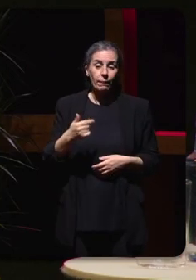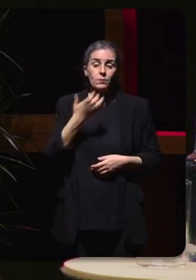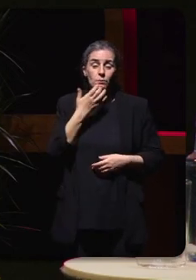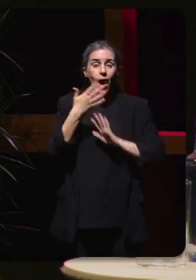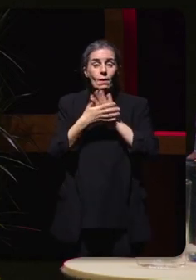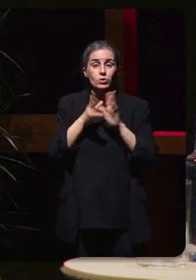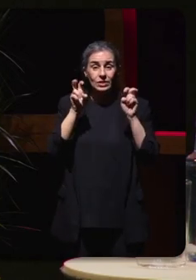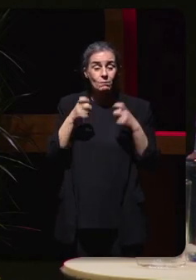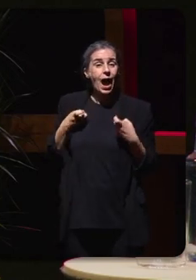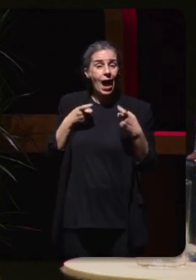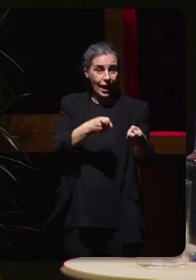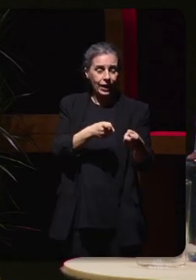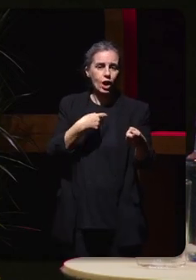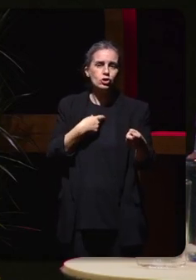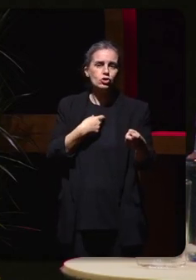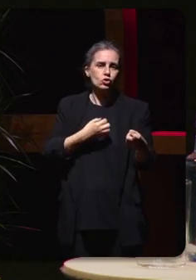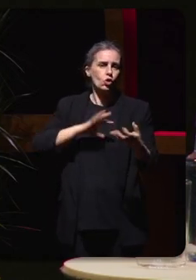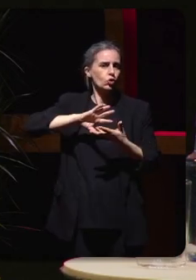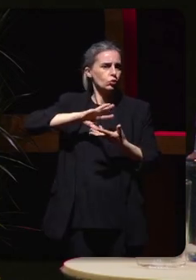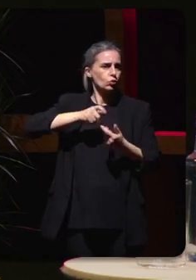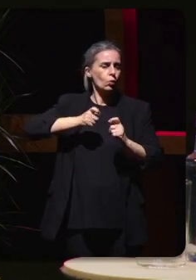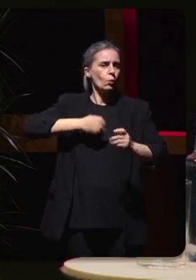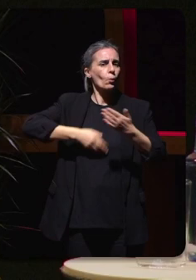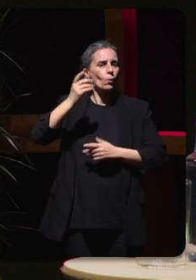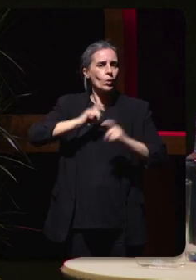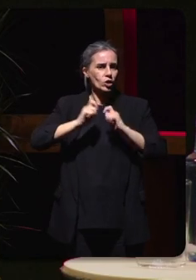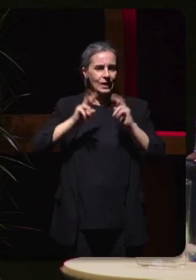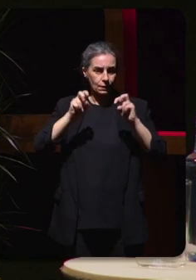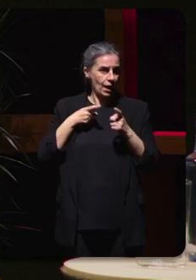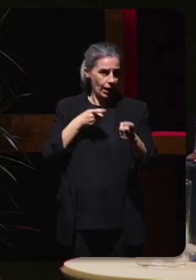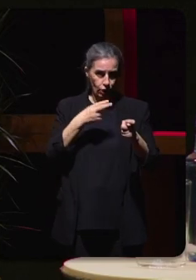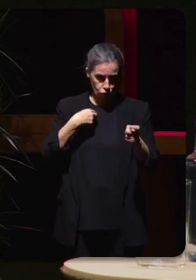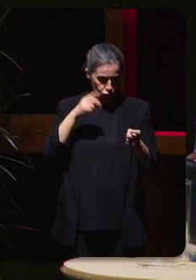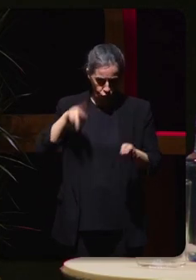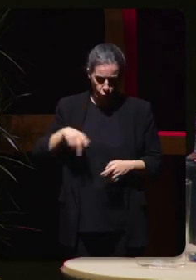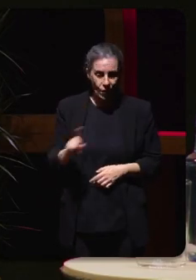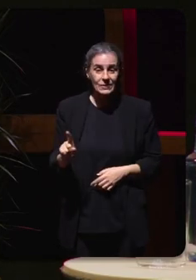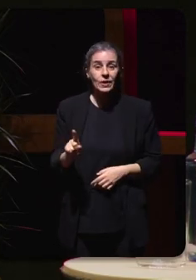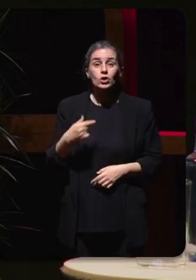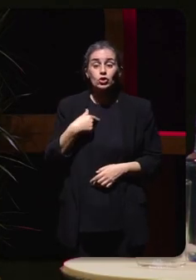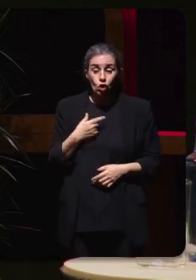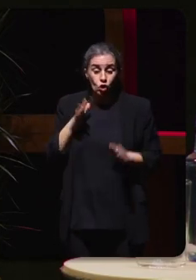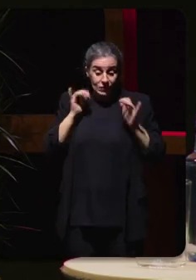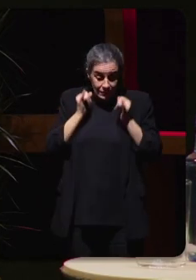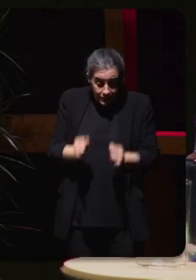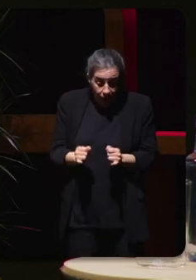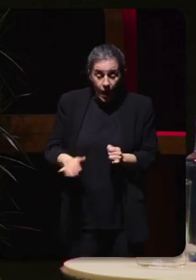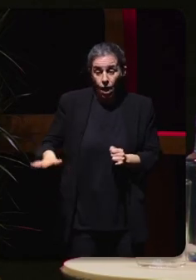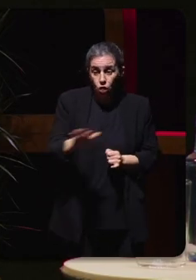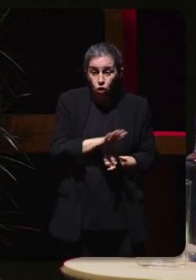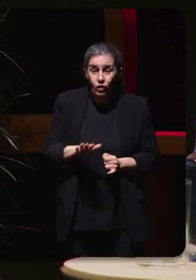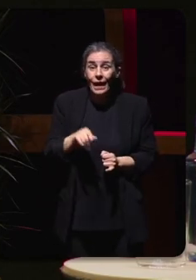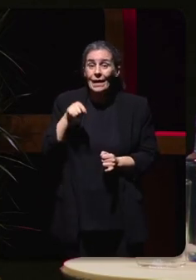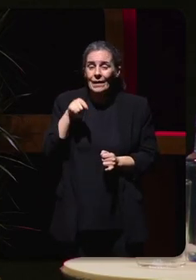sea, efectivamente, estando en determinados lugares, y digo, no me han estallado conflictos, han hecho estallar